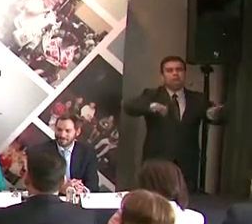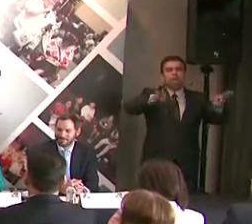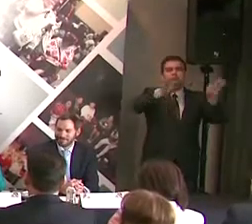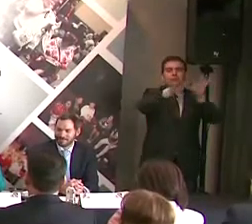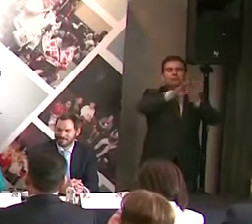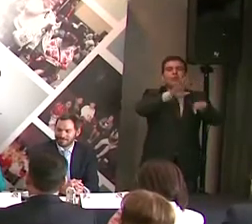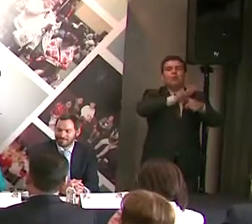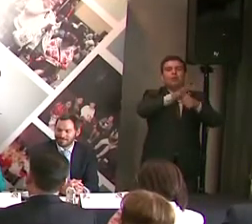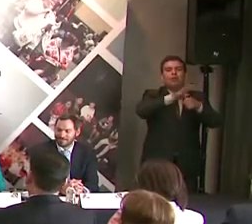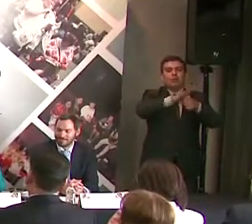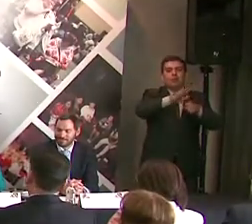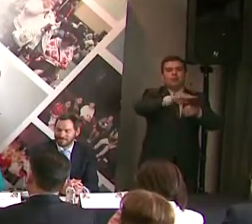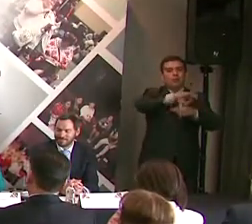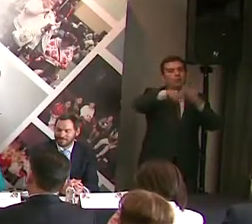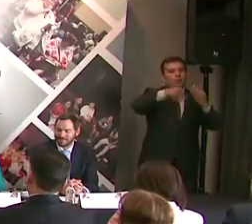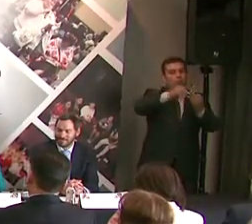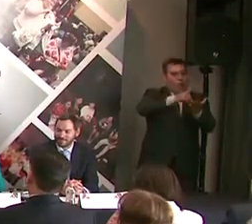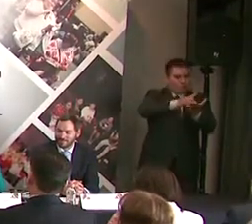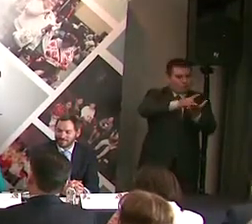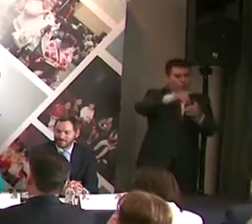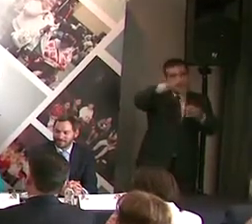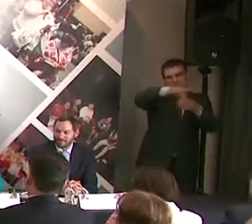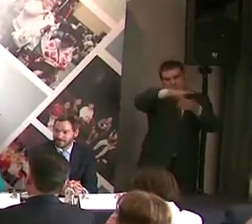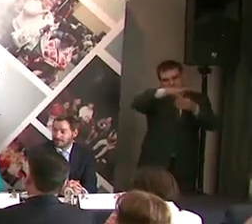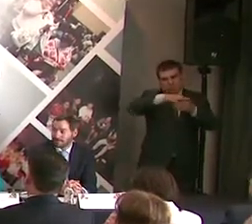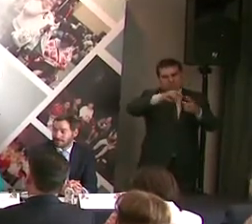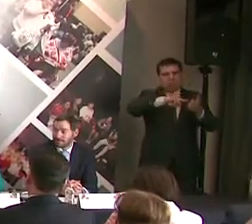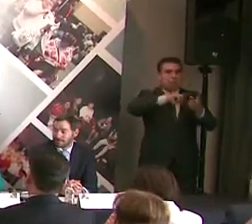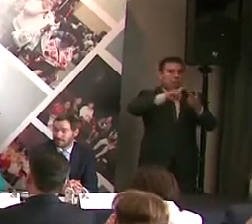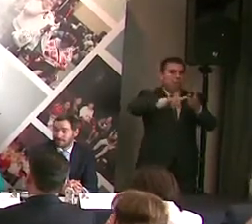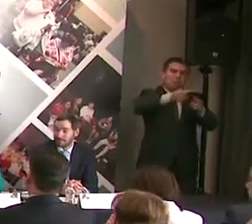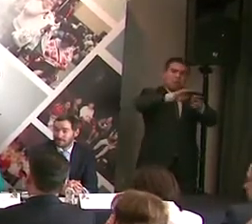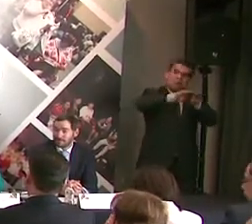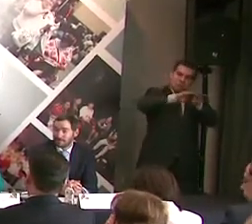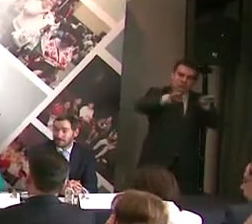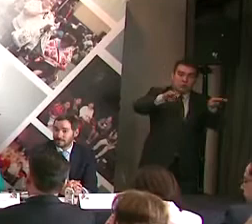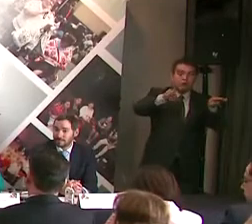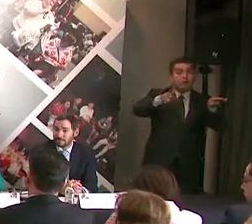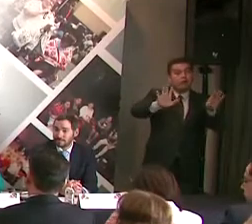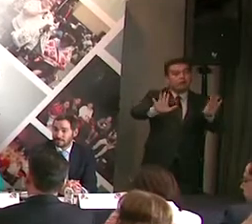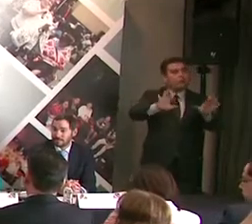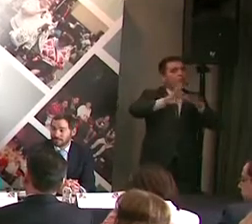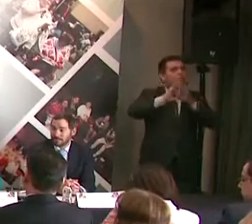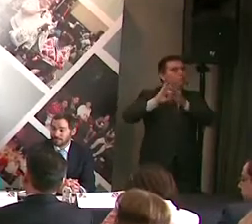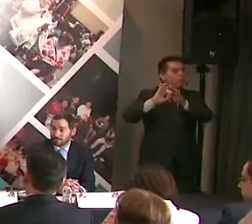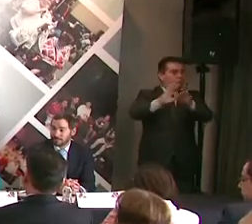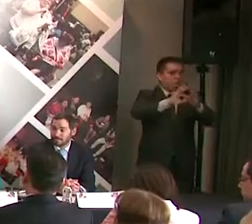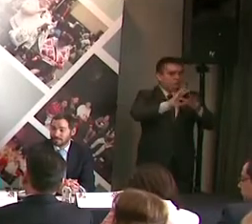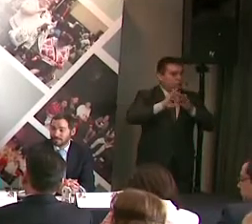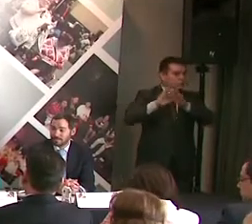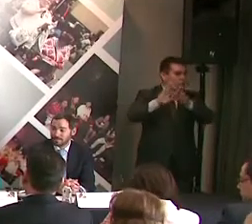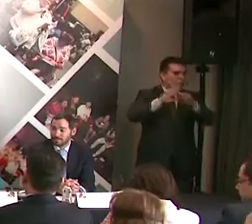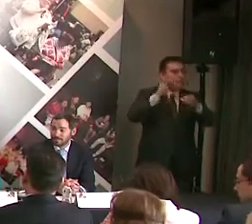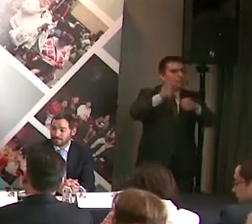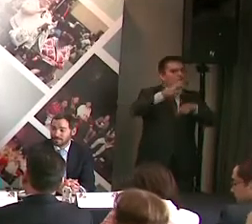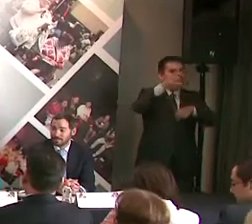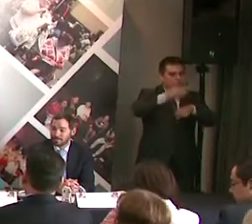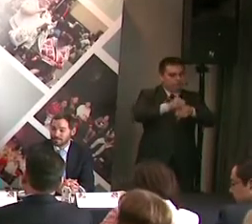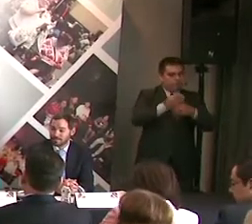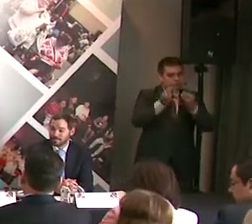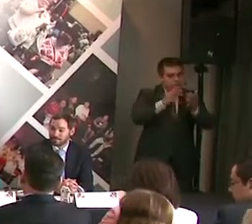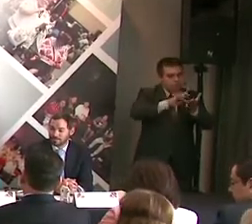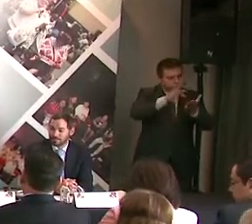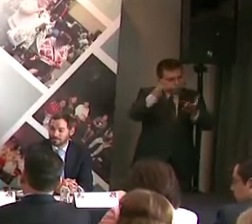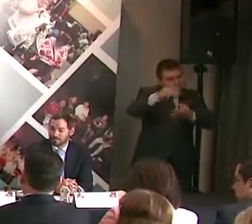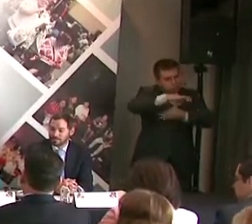realmente democrático, realmente paritario. Recordemos que la unidad en la diversidad es la que lo va a permitir. Muchas gracias